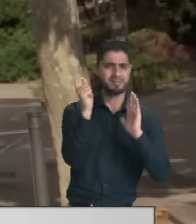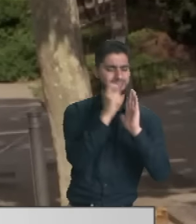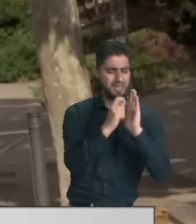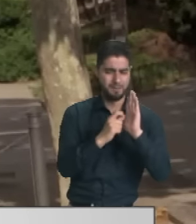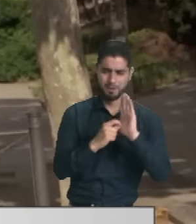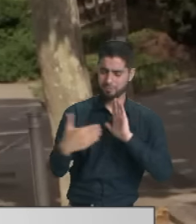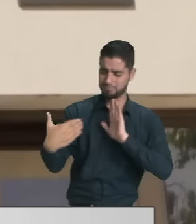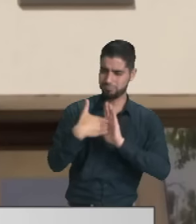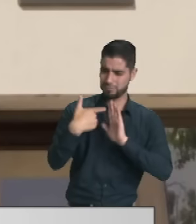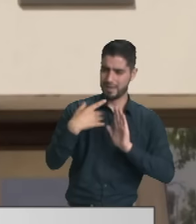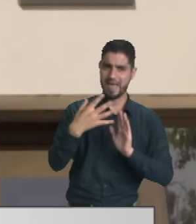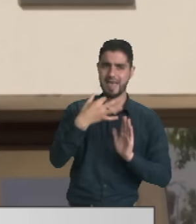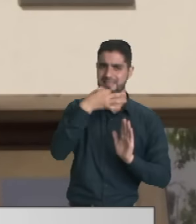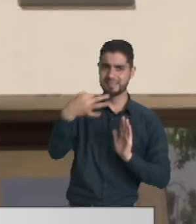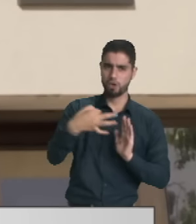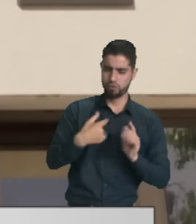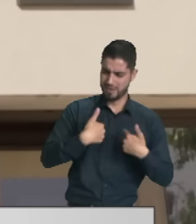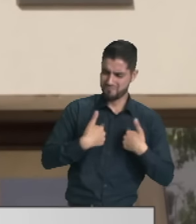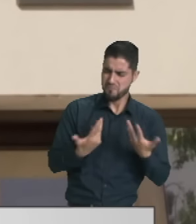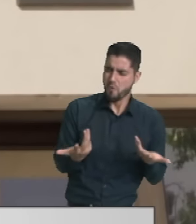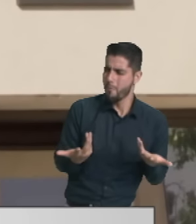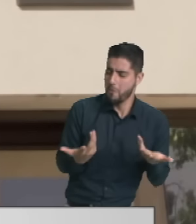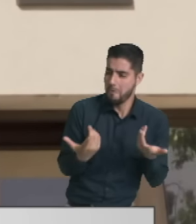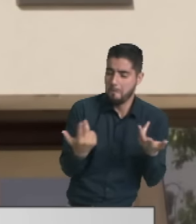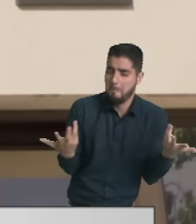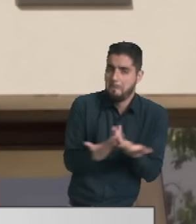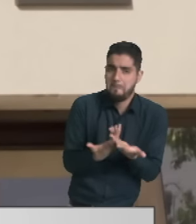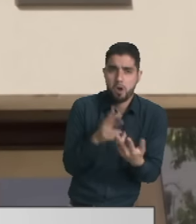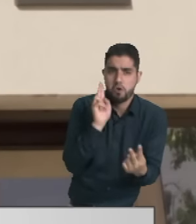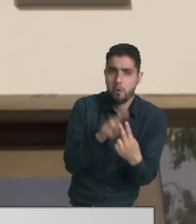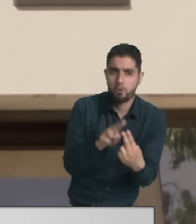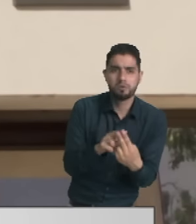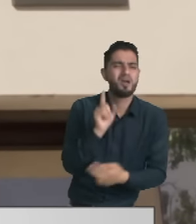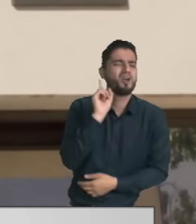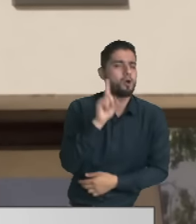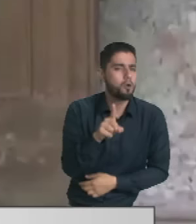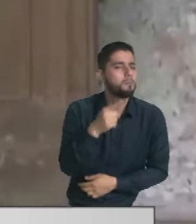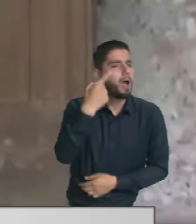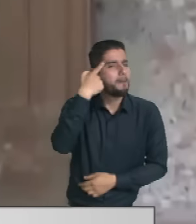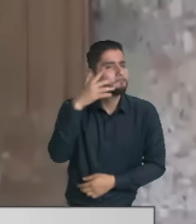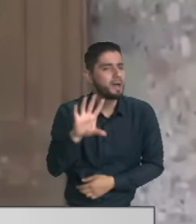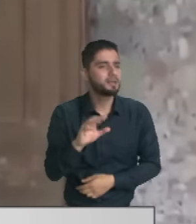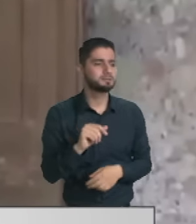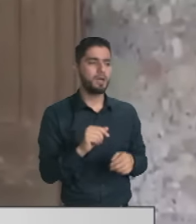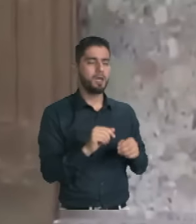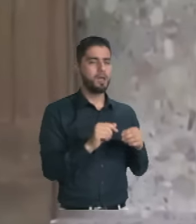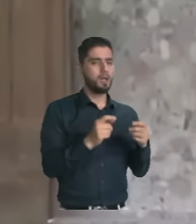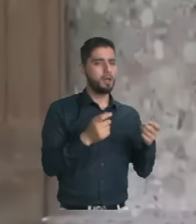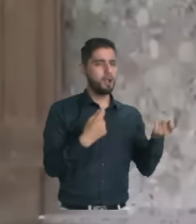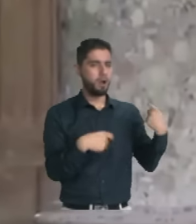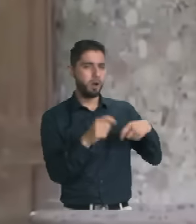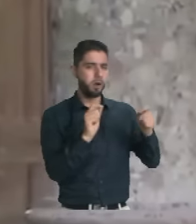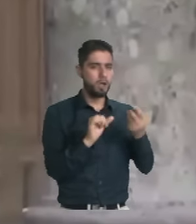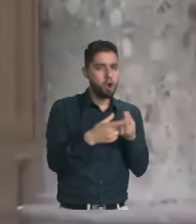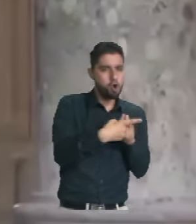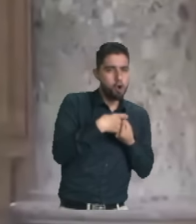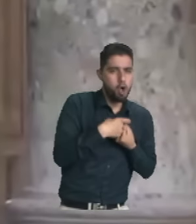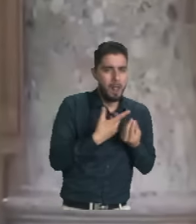denuncia en su contra en el marco de una investigación por un presunto tráfico de influencias.